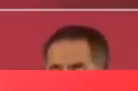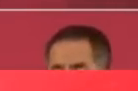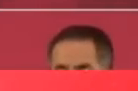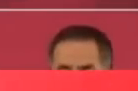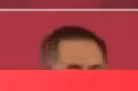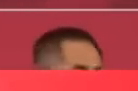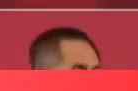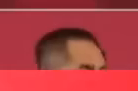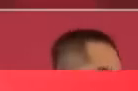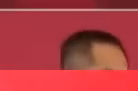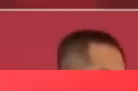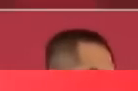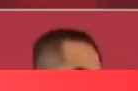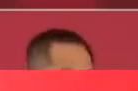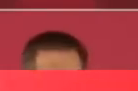abogados